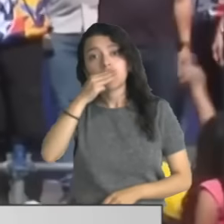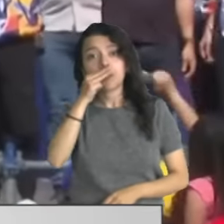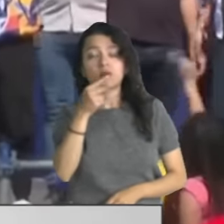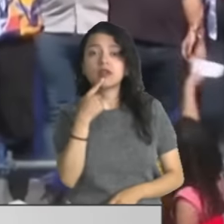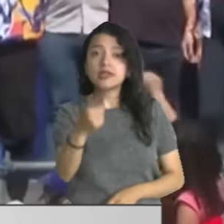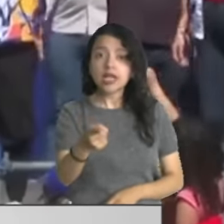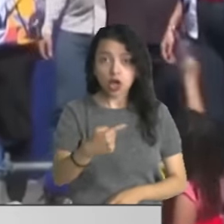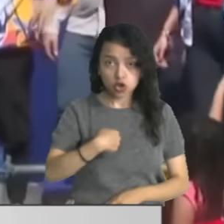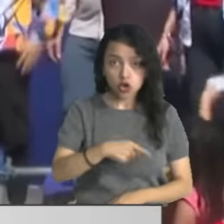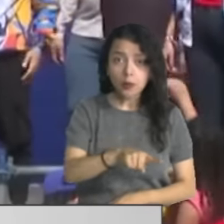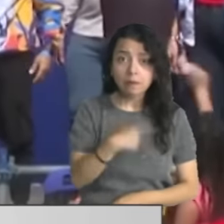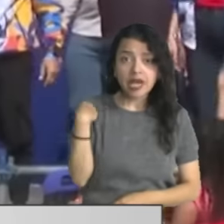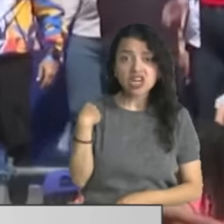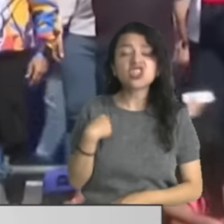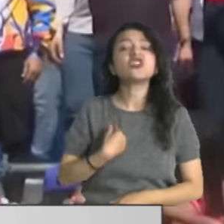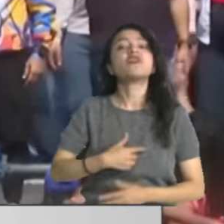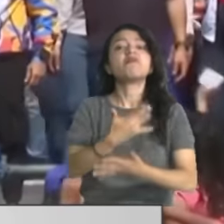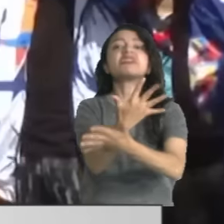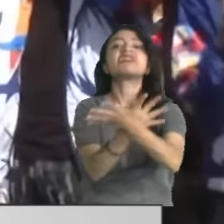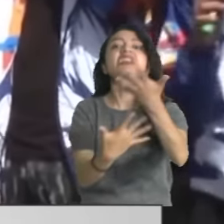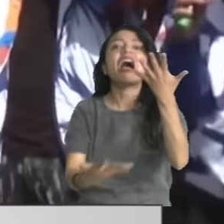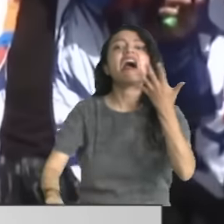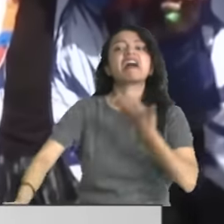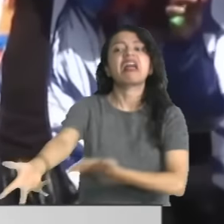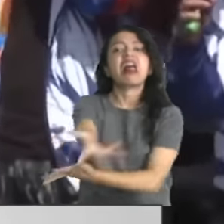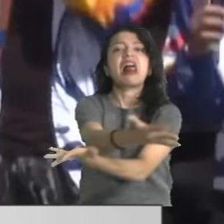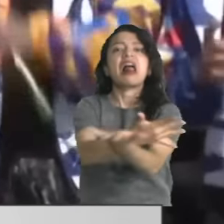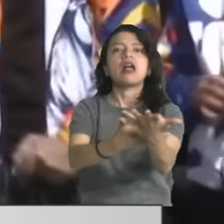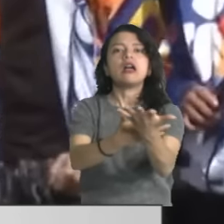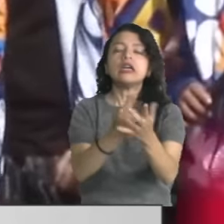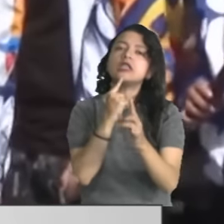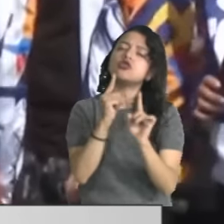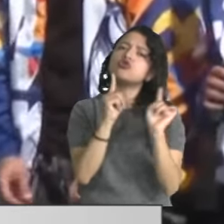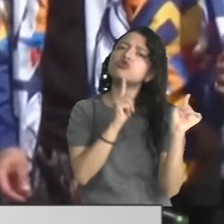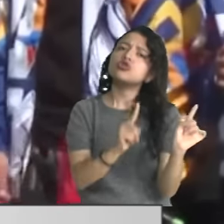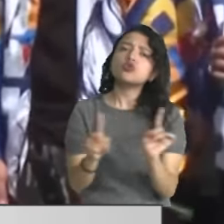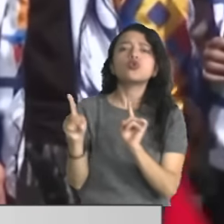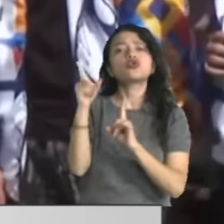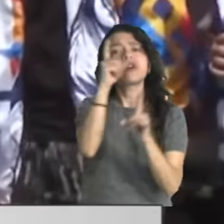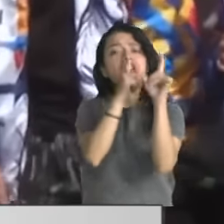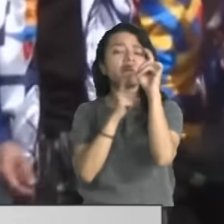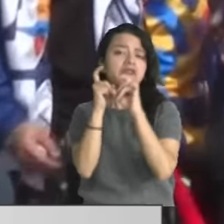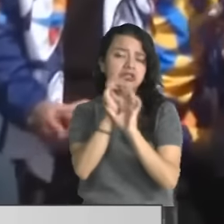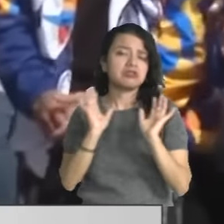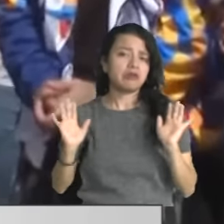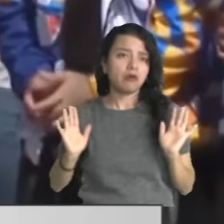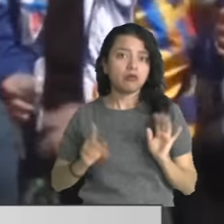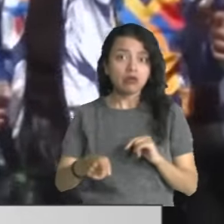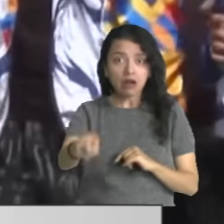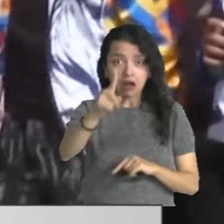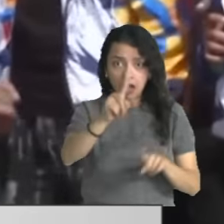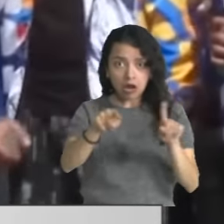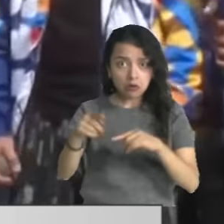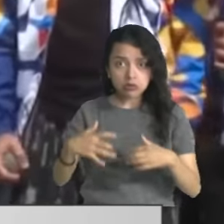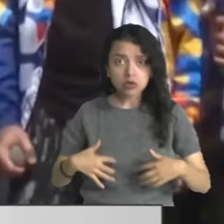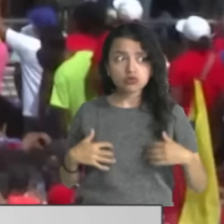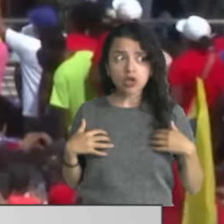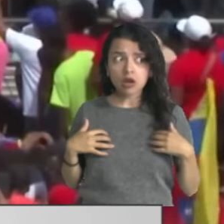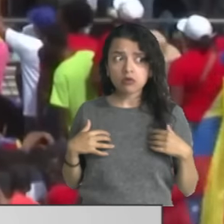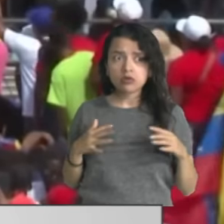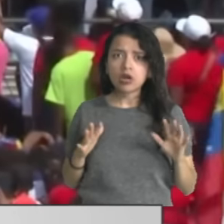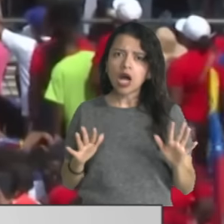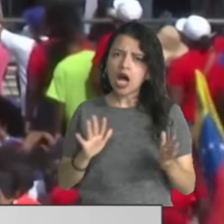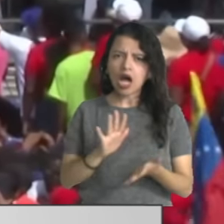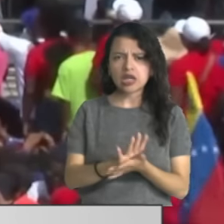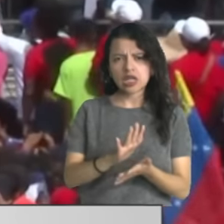pierde las elecciones de este 28 de julio fue una reflexión. Y añadió que si alguien se asustó por esta declaración, que